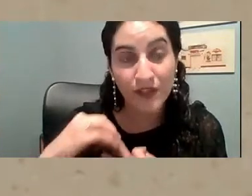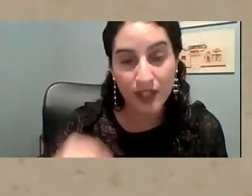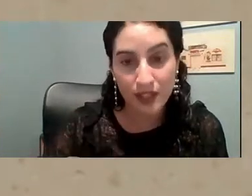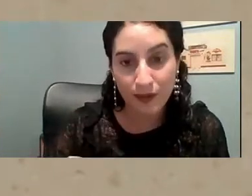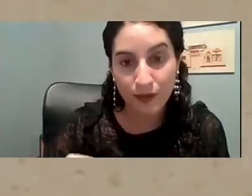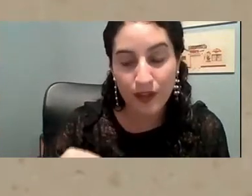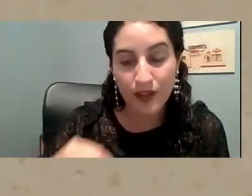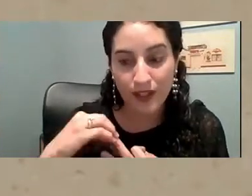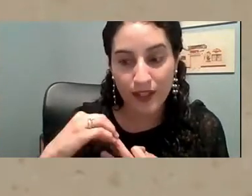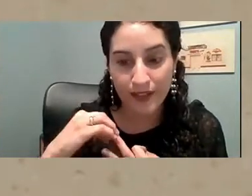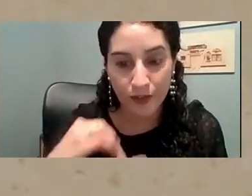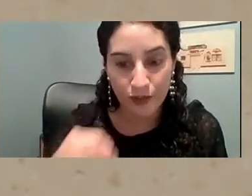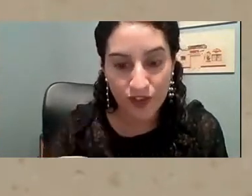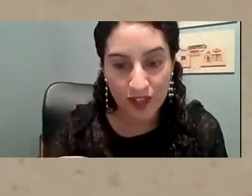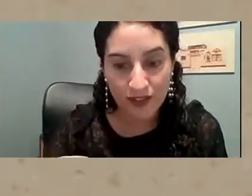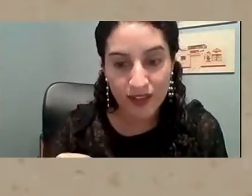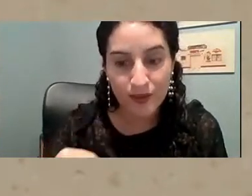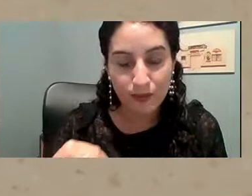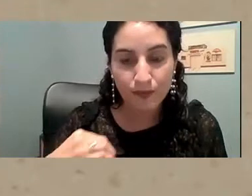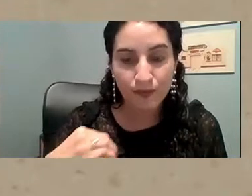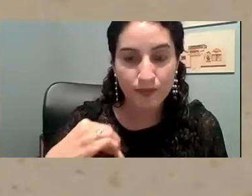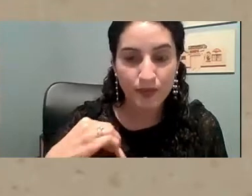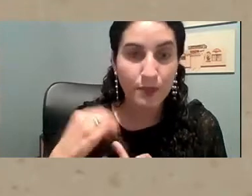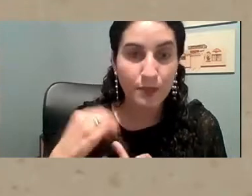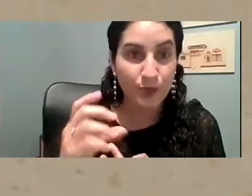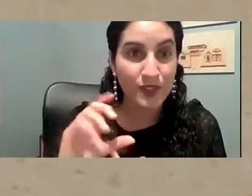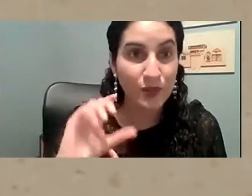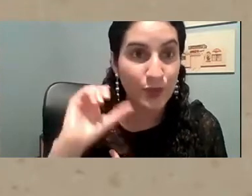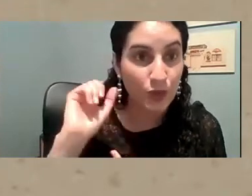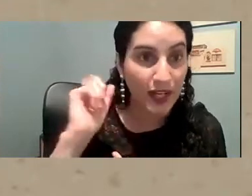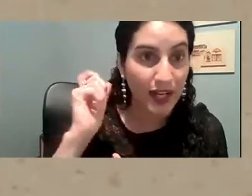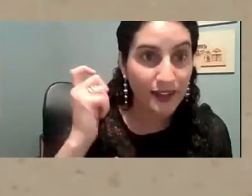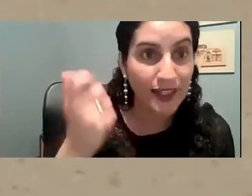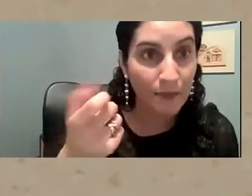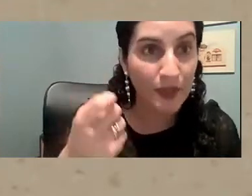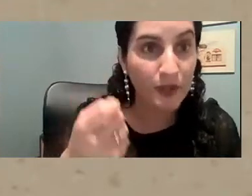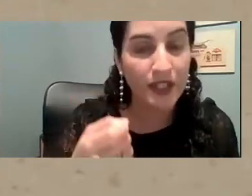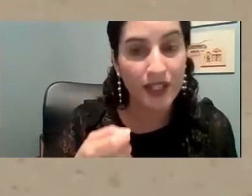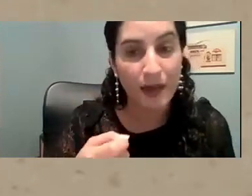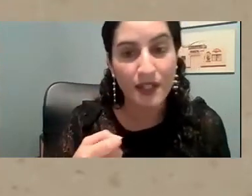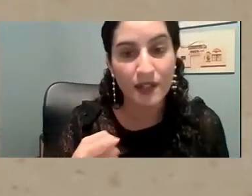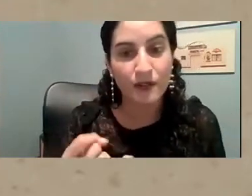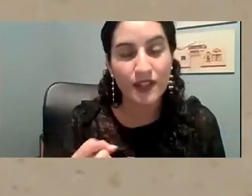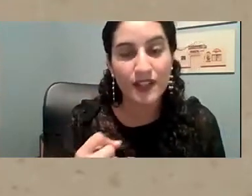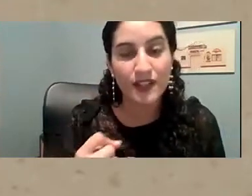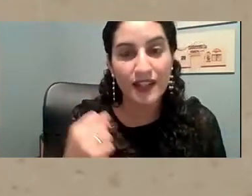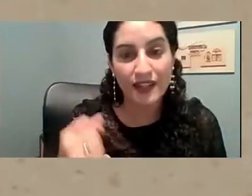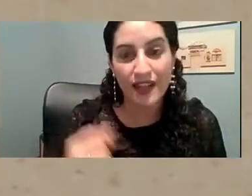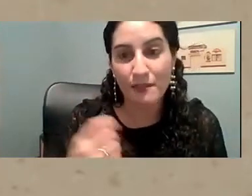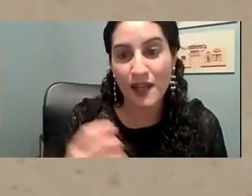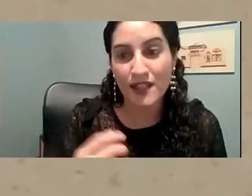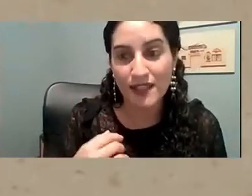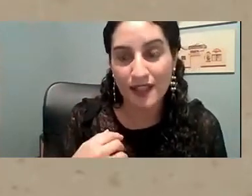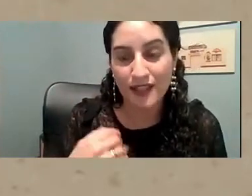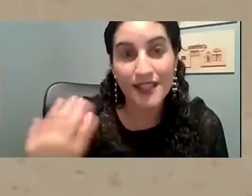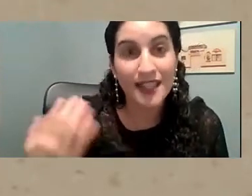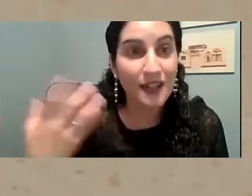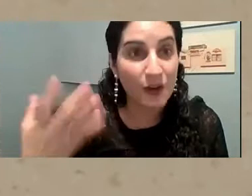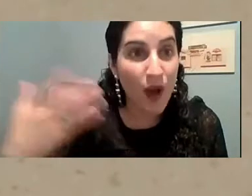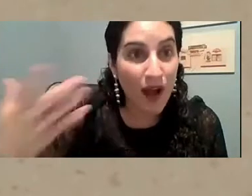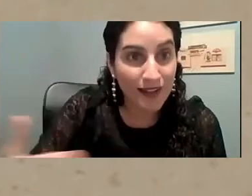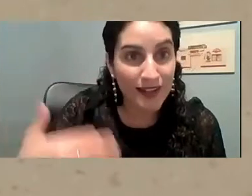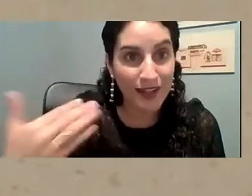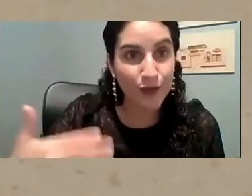y preferido de los docentes, y por supuesto por su carácter rápido y dinámico, además de que es